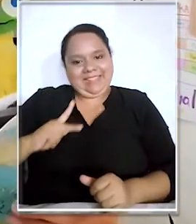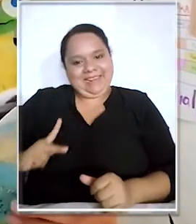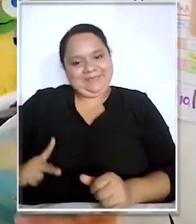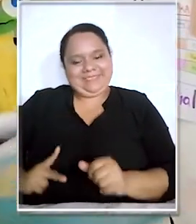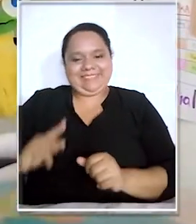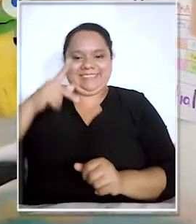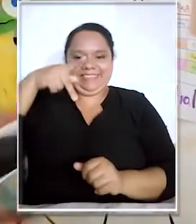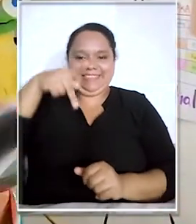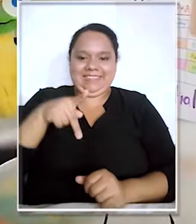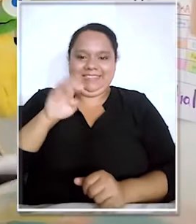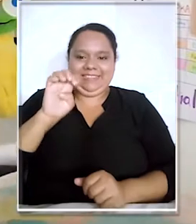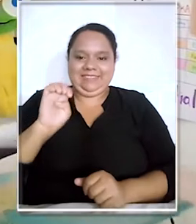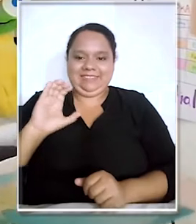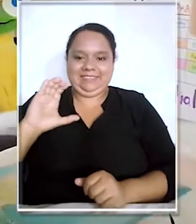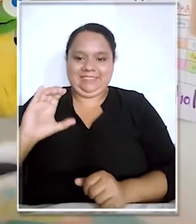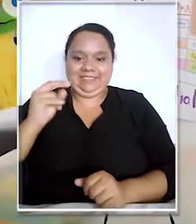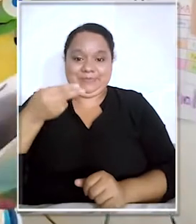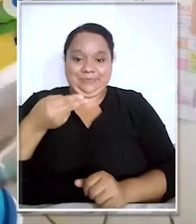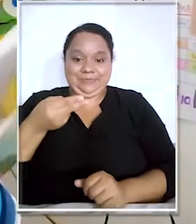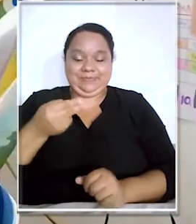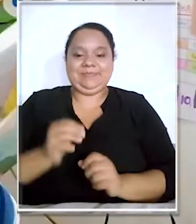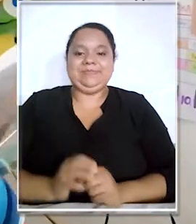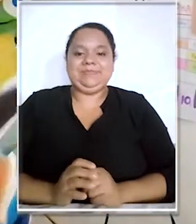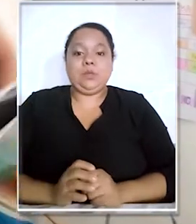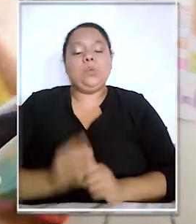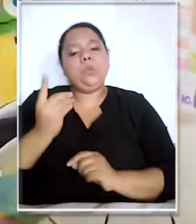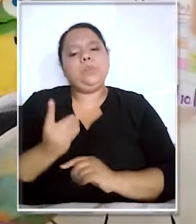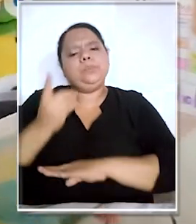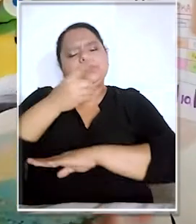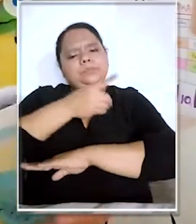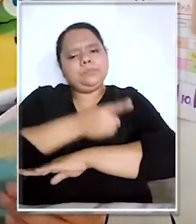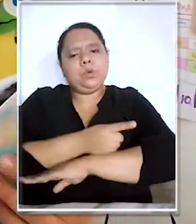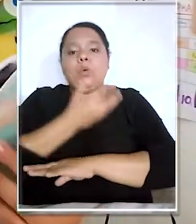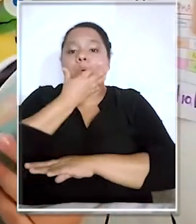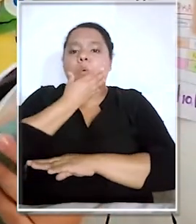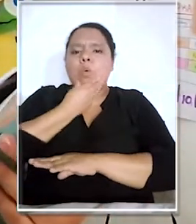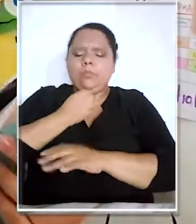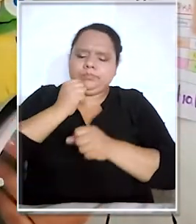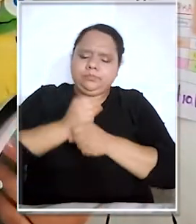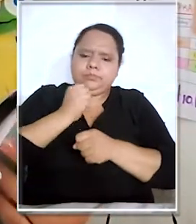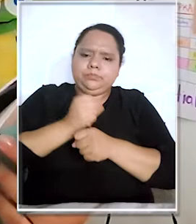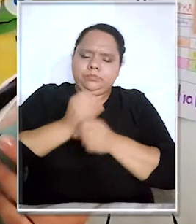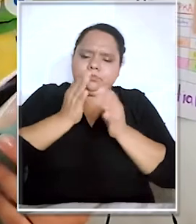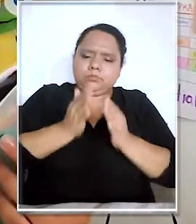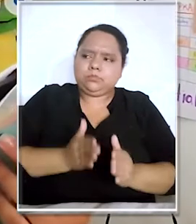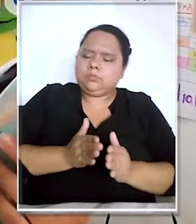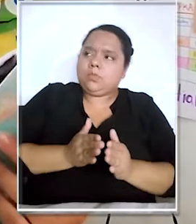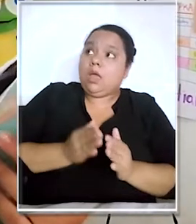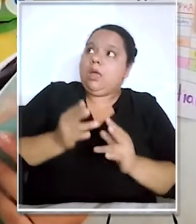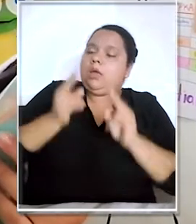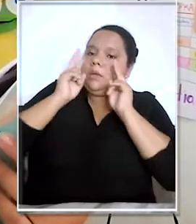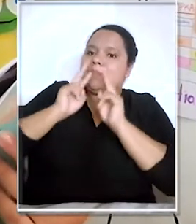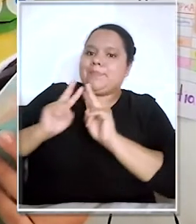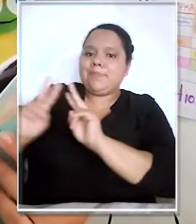princesa Pech. Los ojos de la princesa Pech. Una vez, un trabajador Pech se enamoró de una